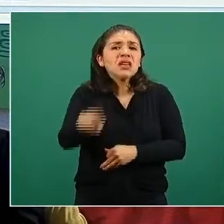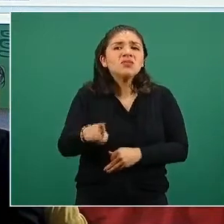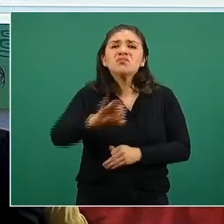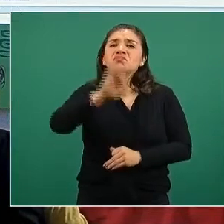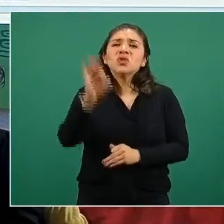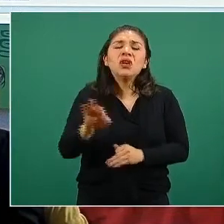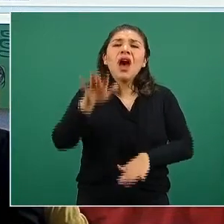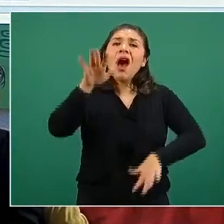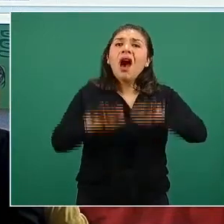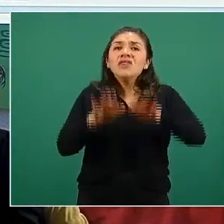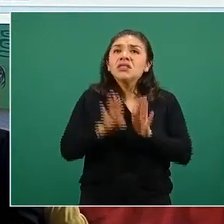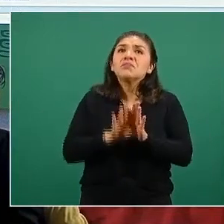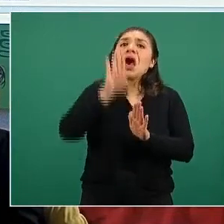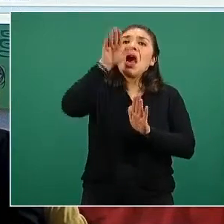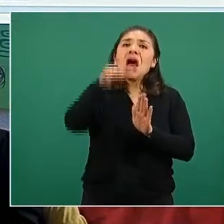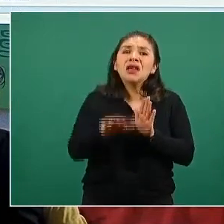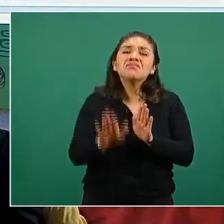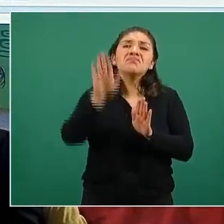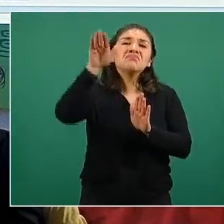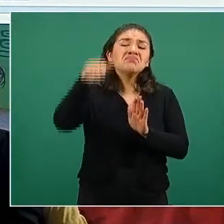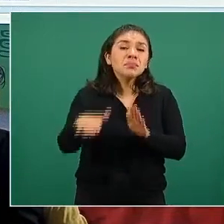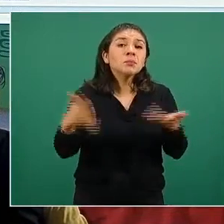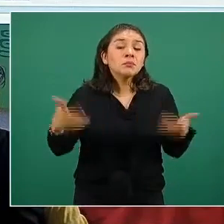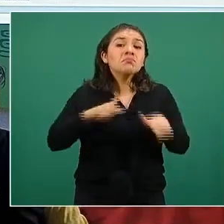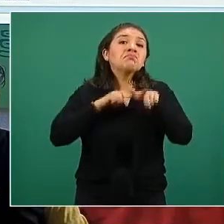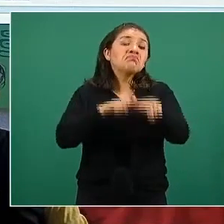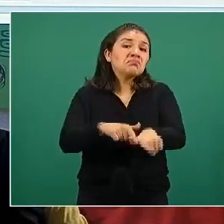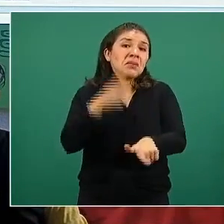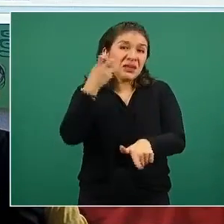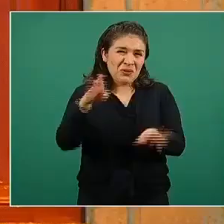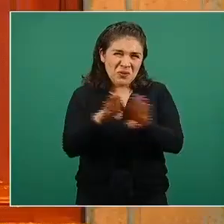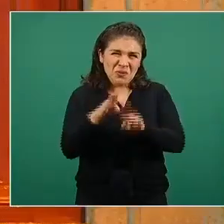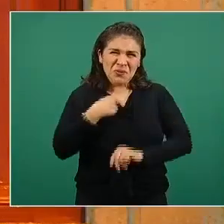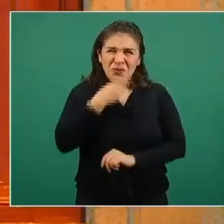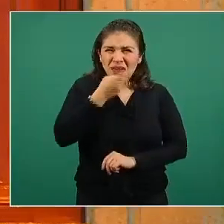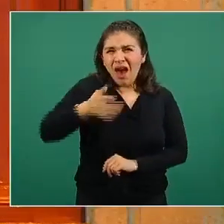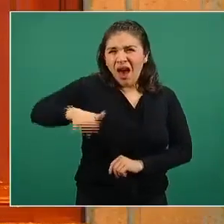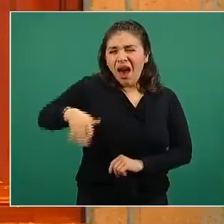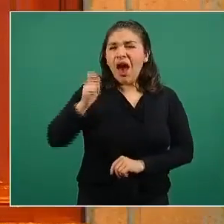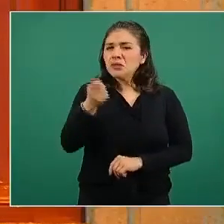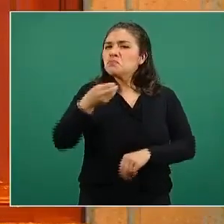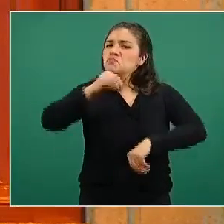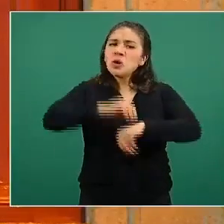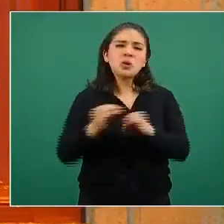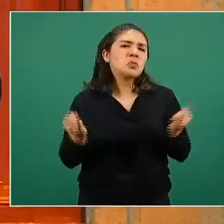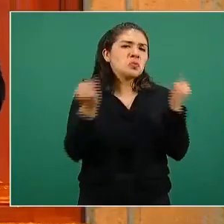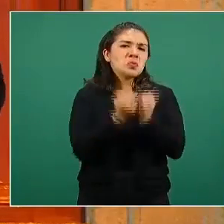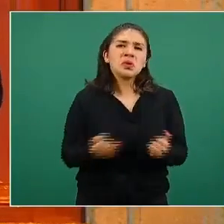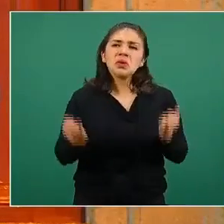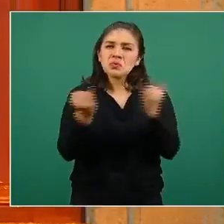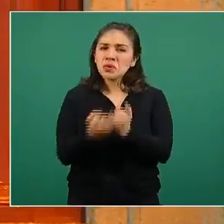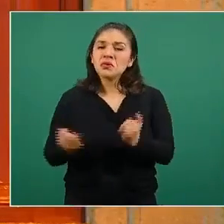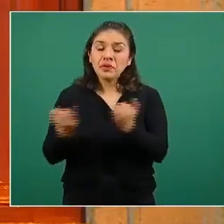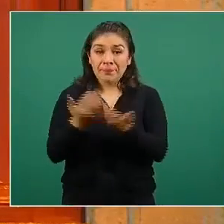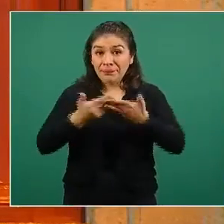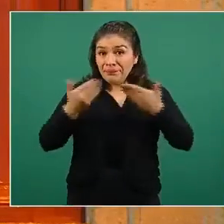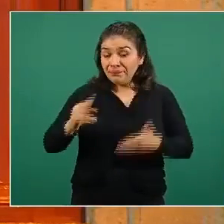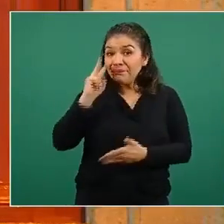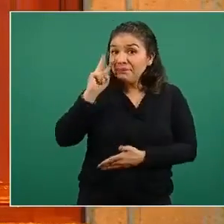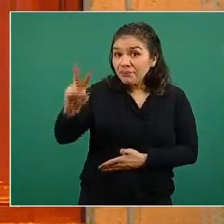con ondas que suben y bajan, y bueno, manteniendo, como decimos, este comportamiento. Veamos ahora la